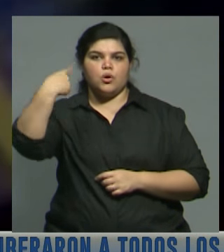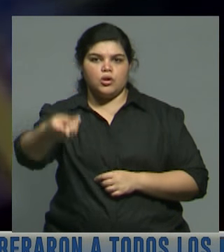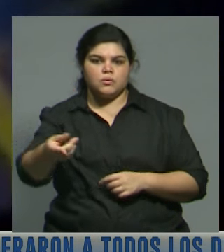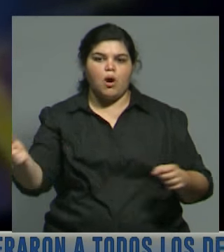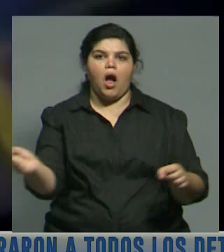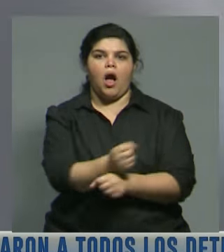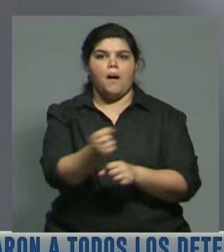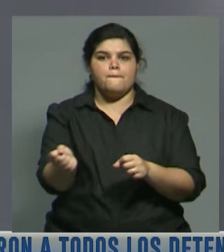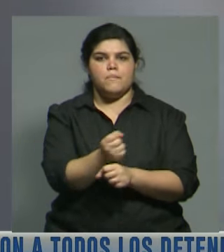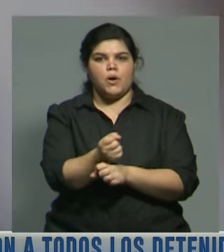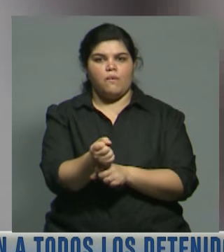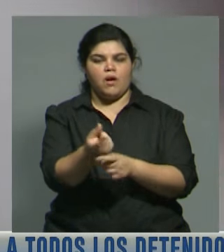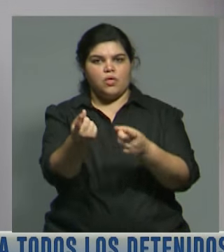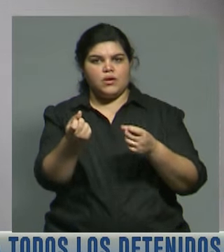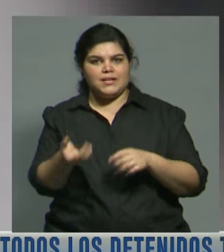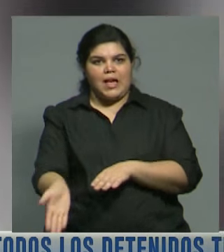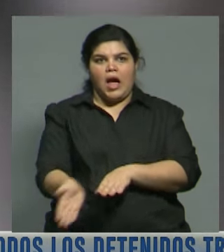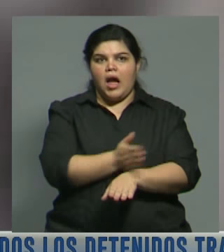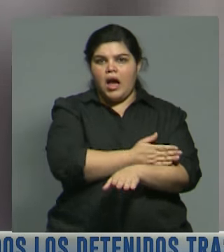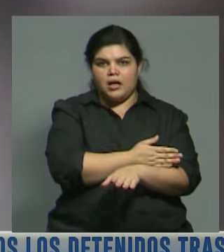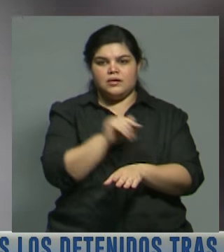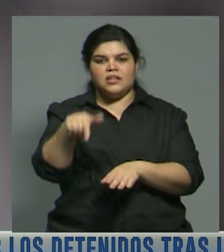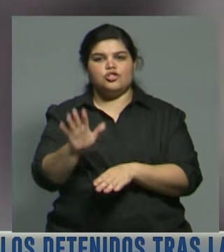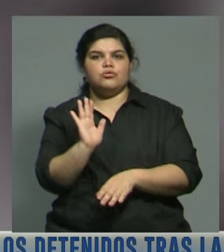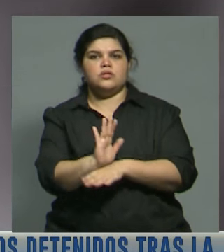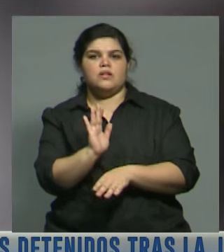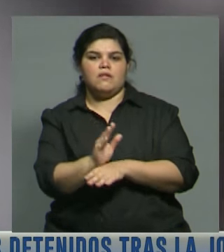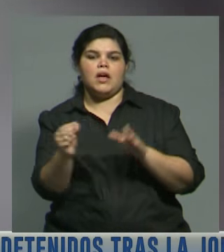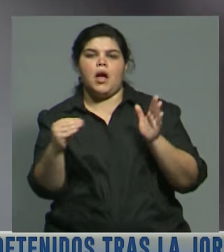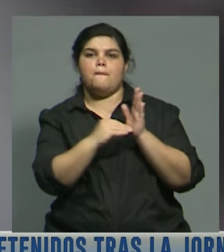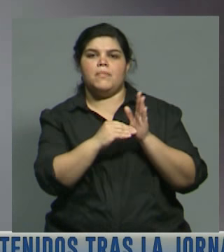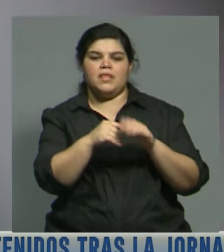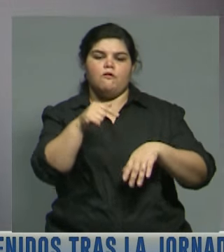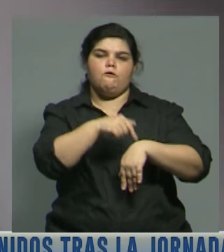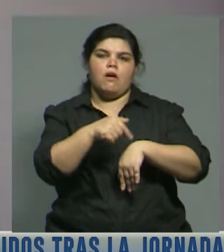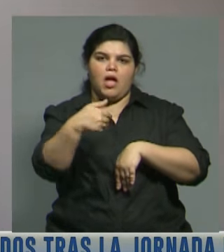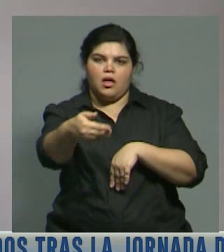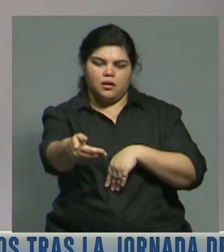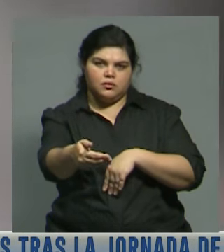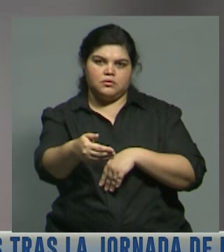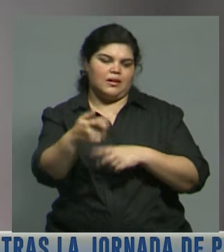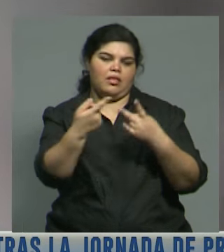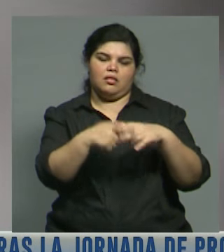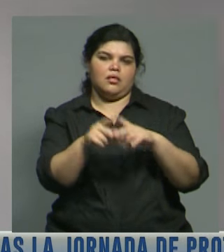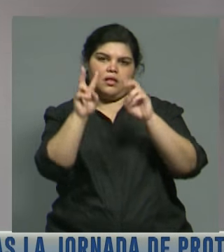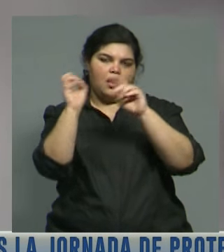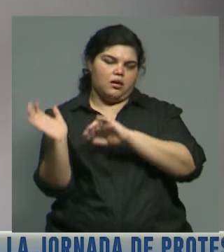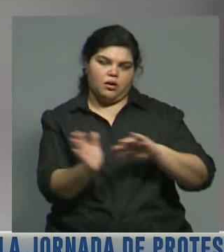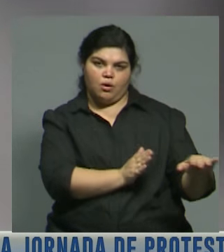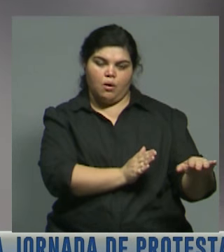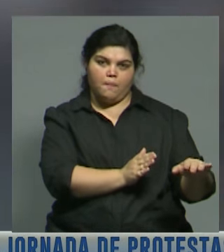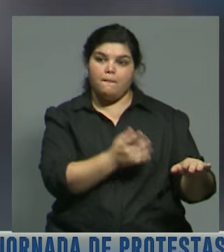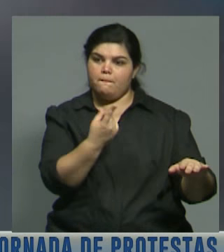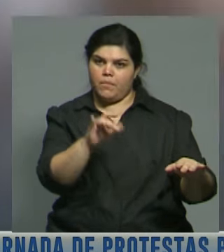aprobarlo, tiene que ver con los plazos de los presupuestos y cuestiones más técnicas, ¿no? Pero bueno, sí, fue un caldo de cultivo